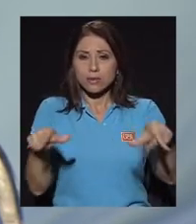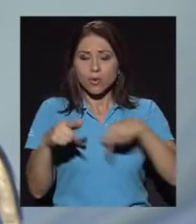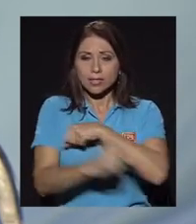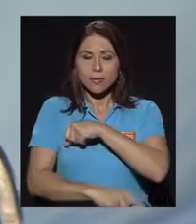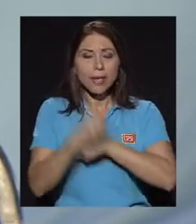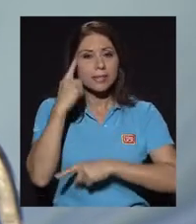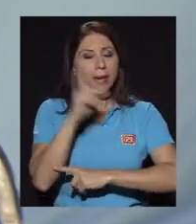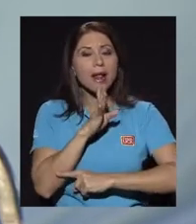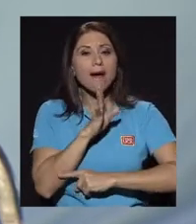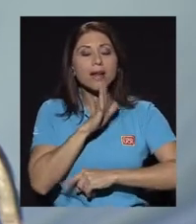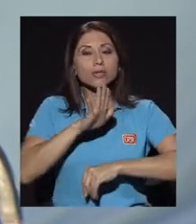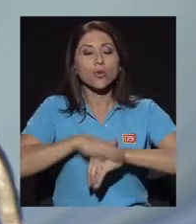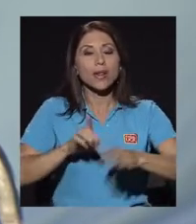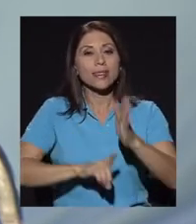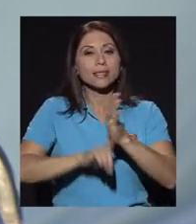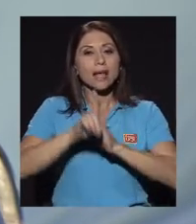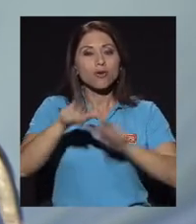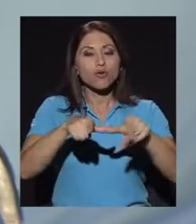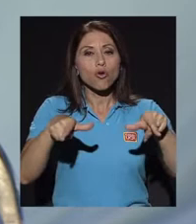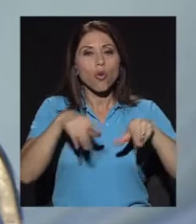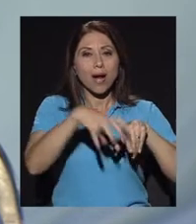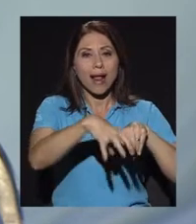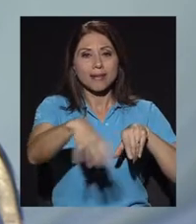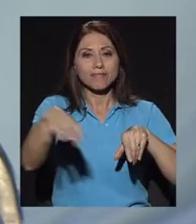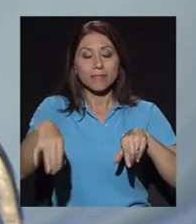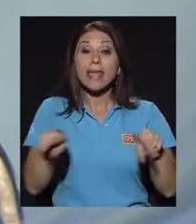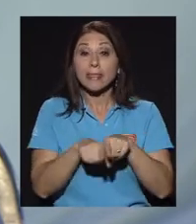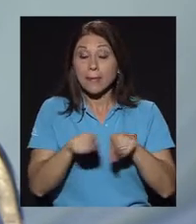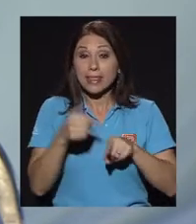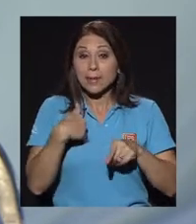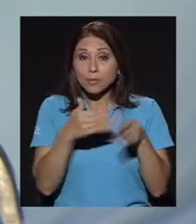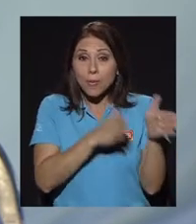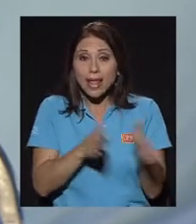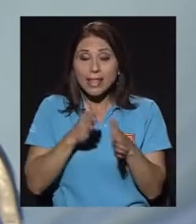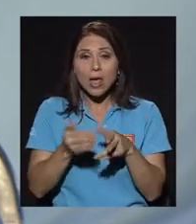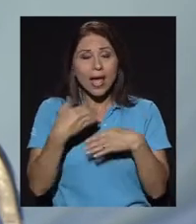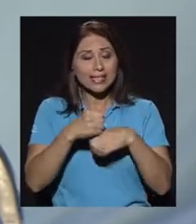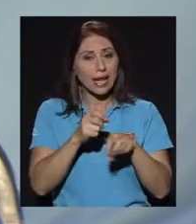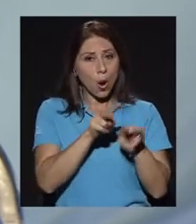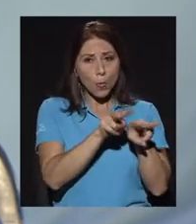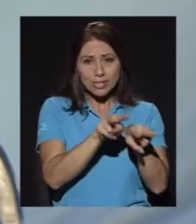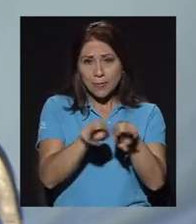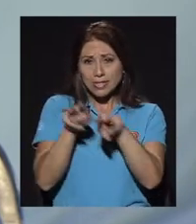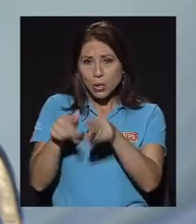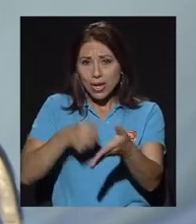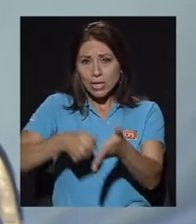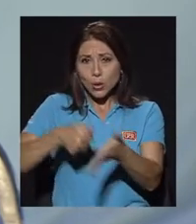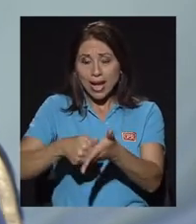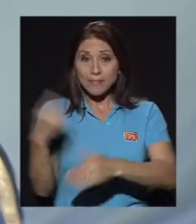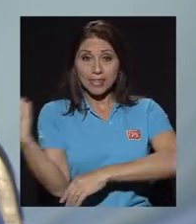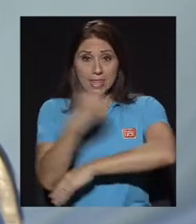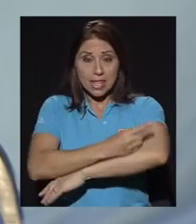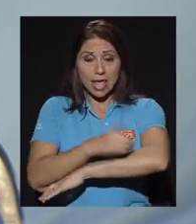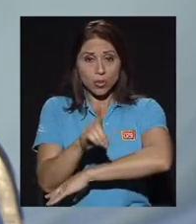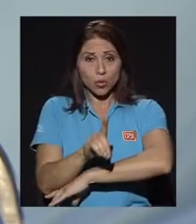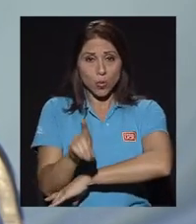para conversar sobre el desarrollo local. Tenemos planeado también realizar una observación electoral el 7 de febrero